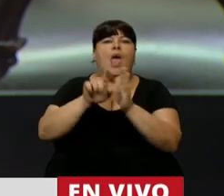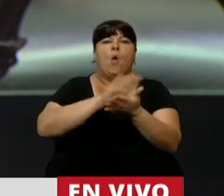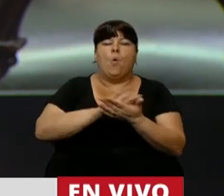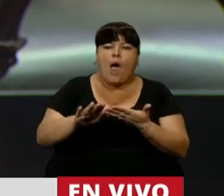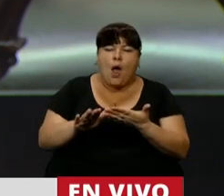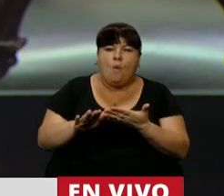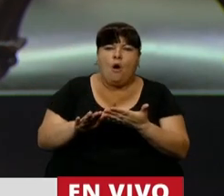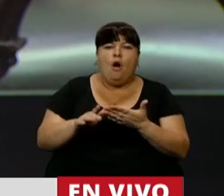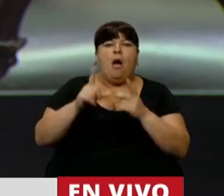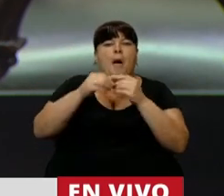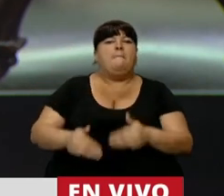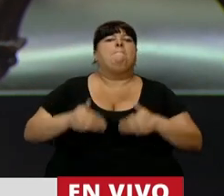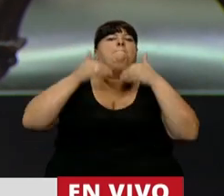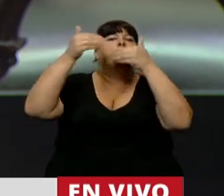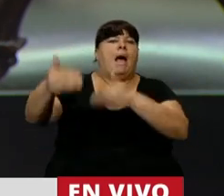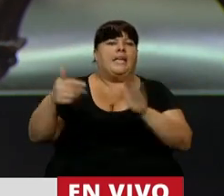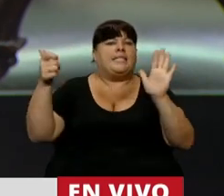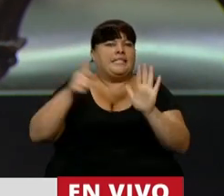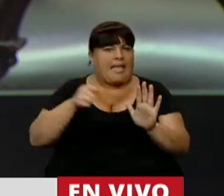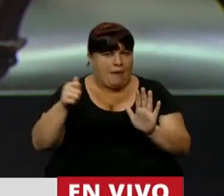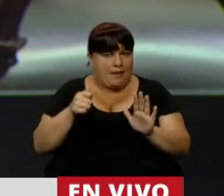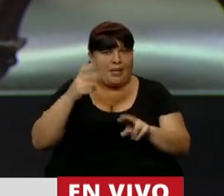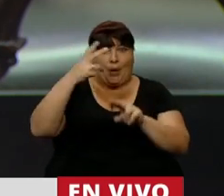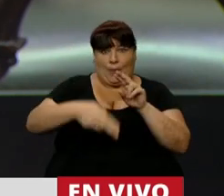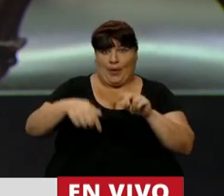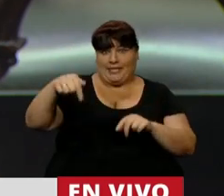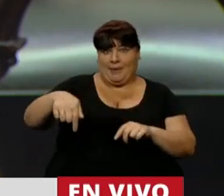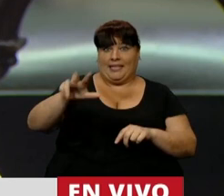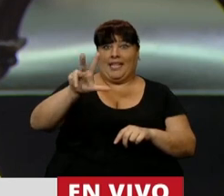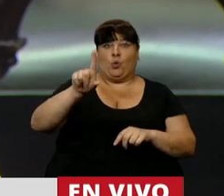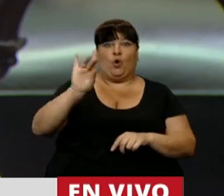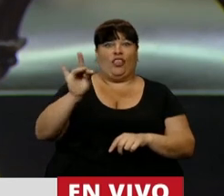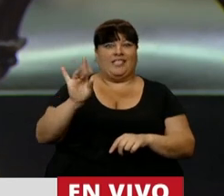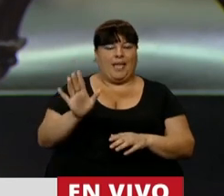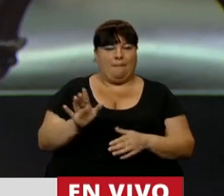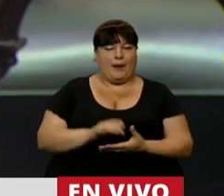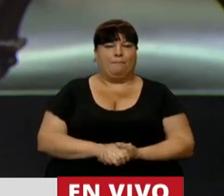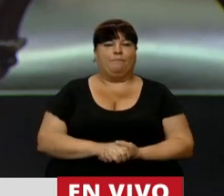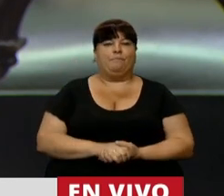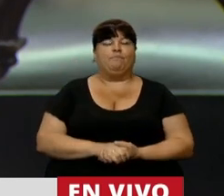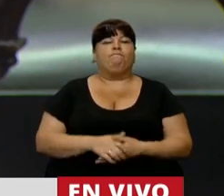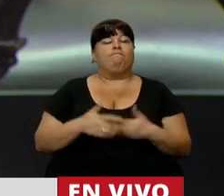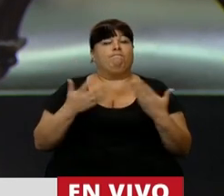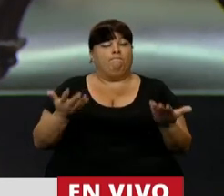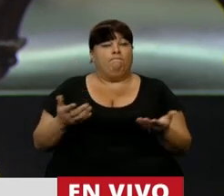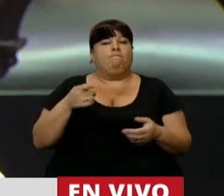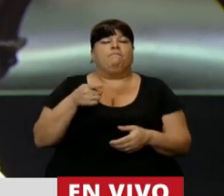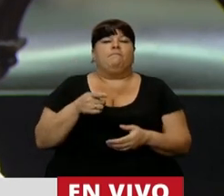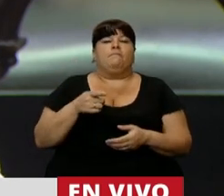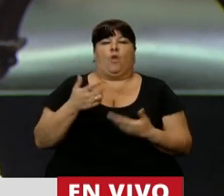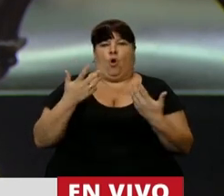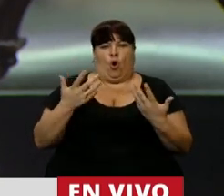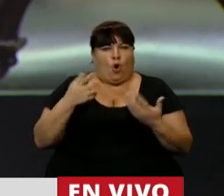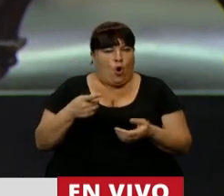ley, prorroga por otros 180 días que vence ahora el 31 de diciembre. Este aquí que,